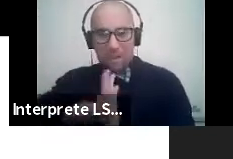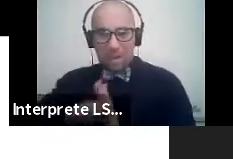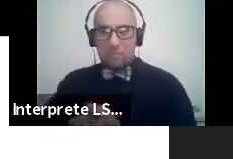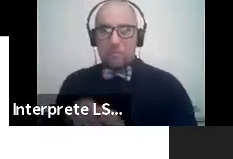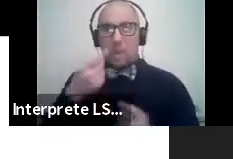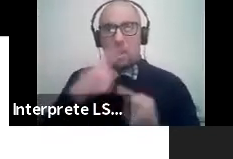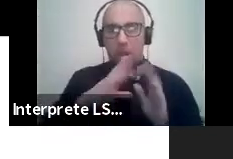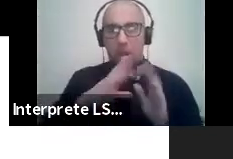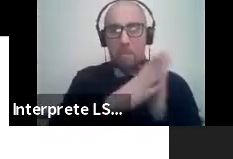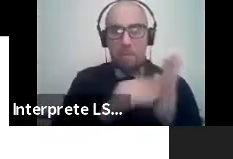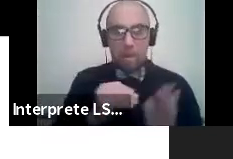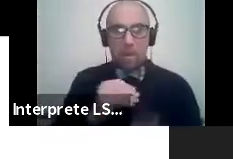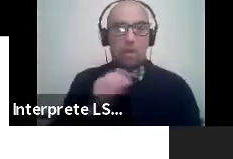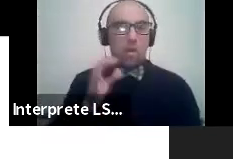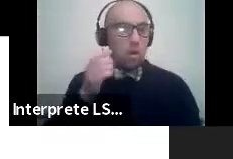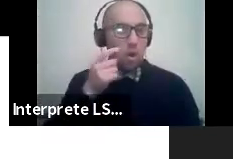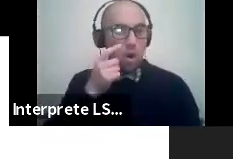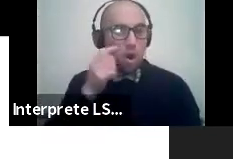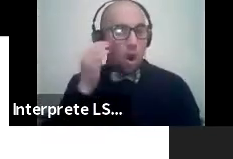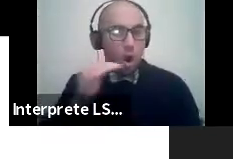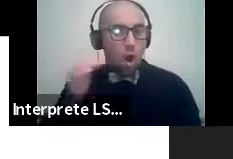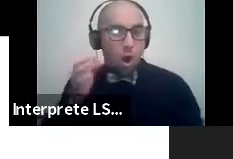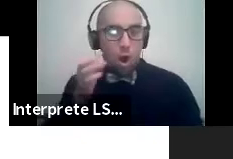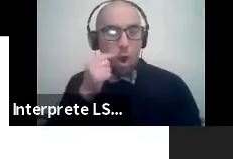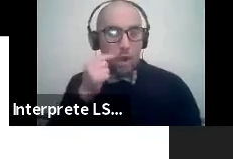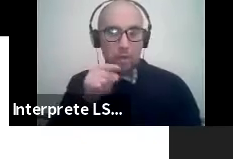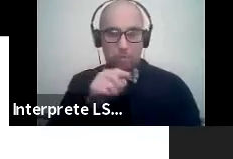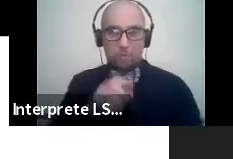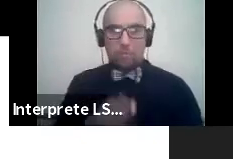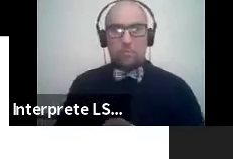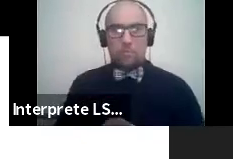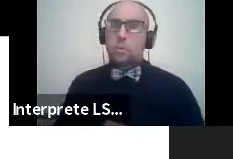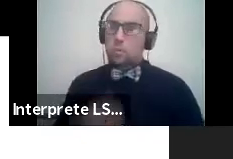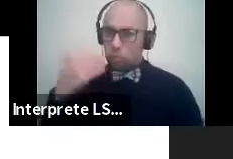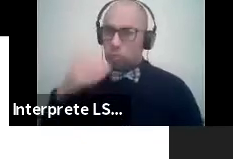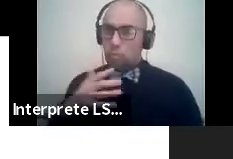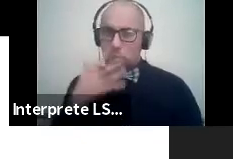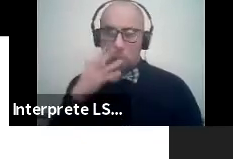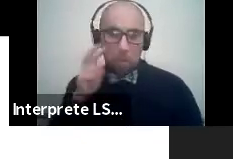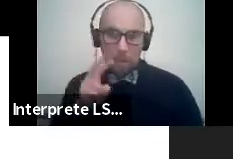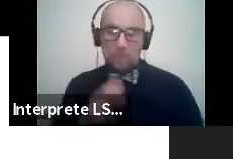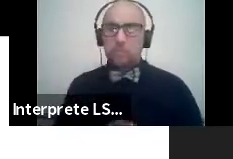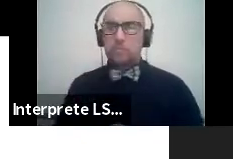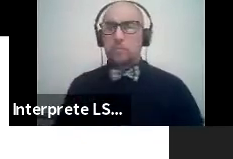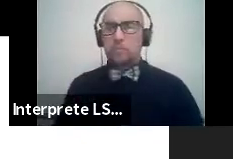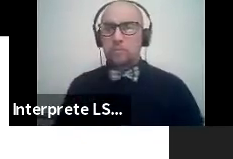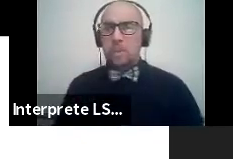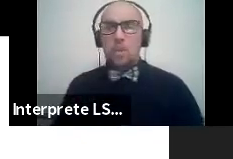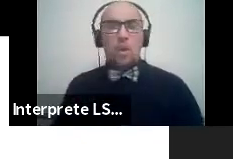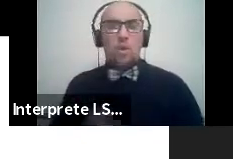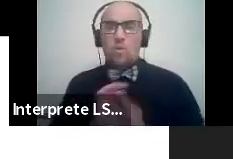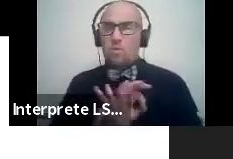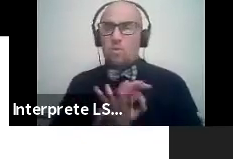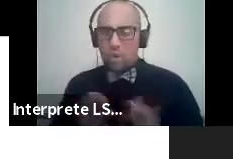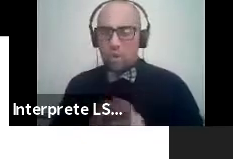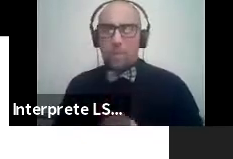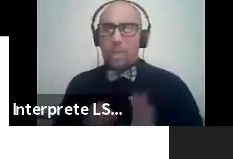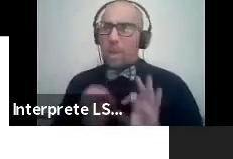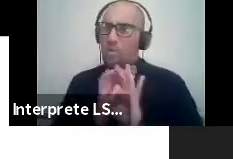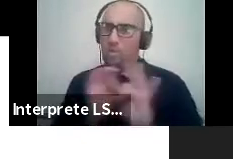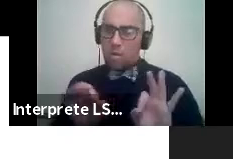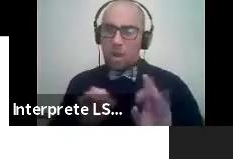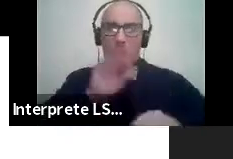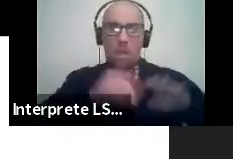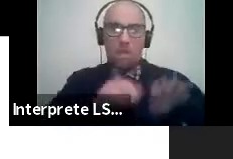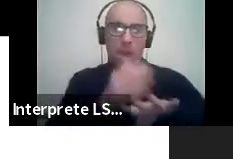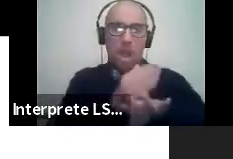los niños varones. Un modelo bastante impresionante porque lo que pasó es que ninguna de las mismas variables que medimos para